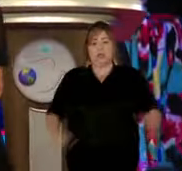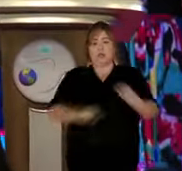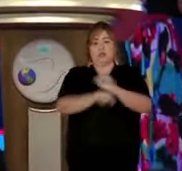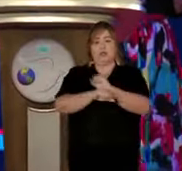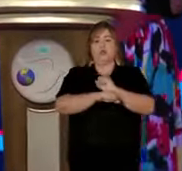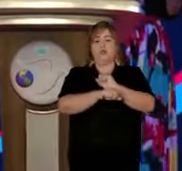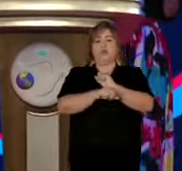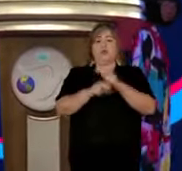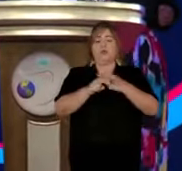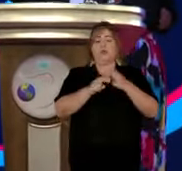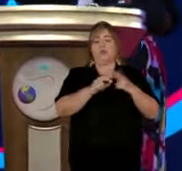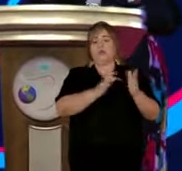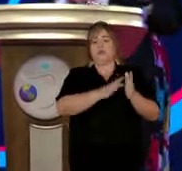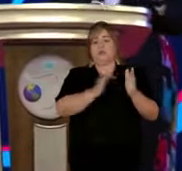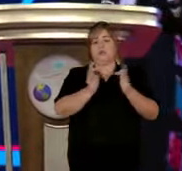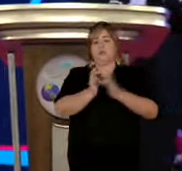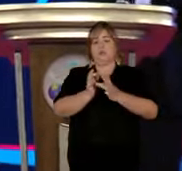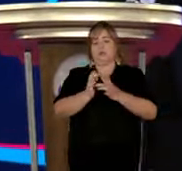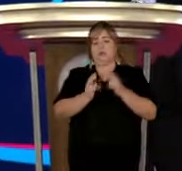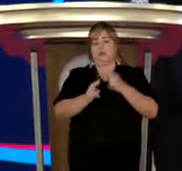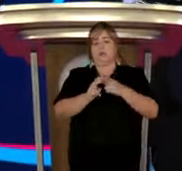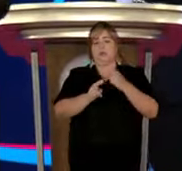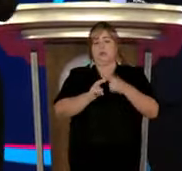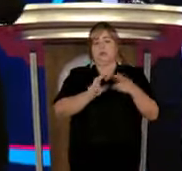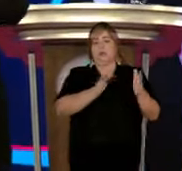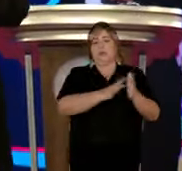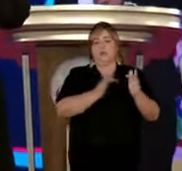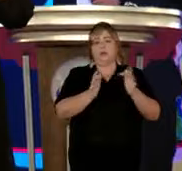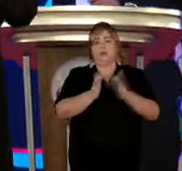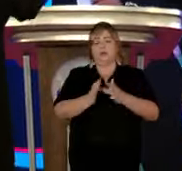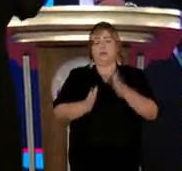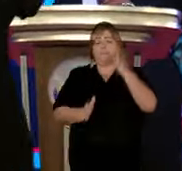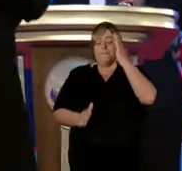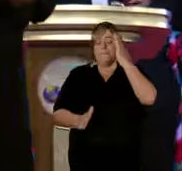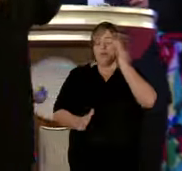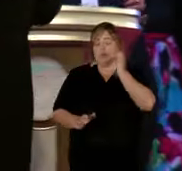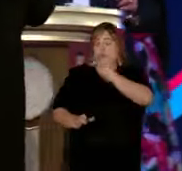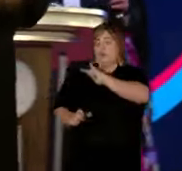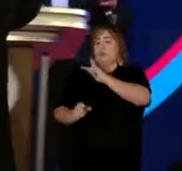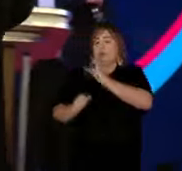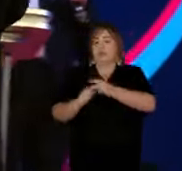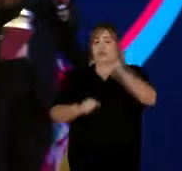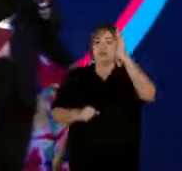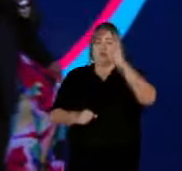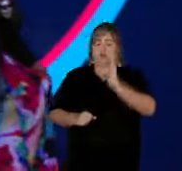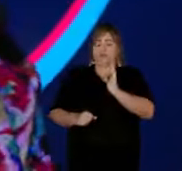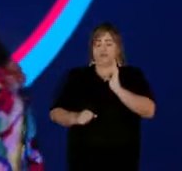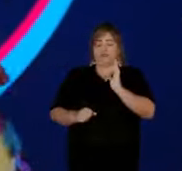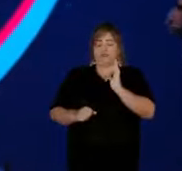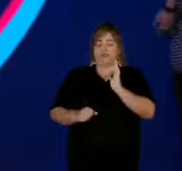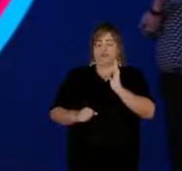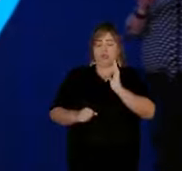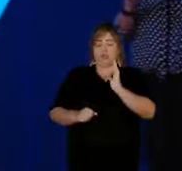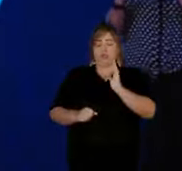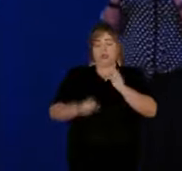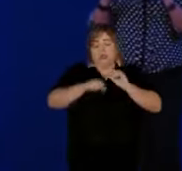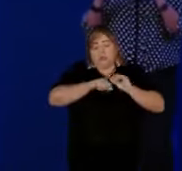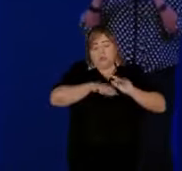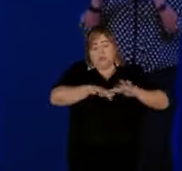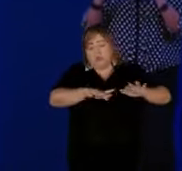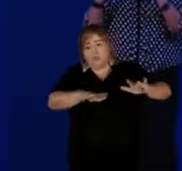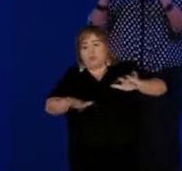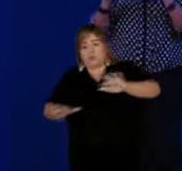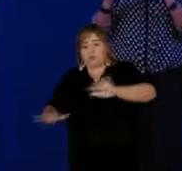En el nombre de Jesús. En el nombre de Jesús. Ahí está el poder de Dios. Algo se está moviendo. Algo se está moviendo.